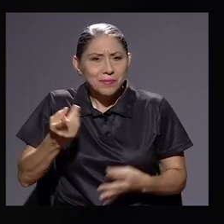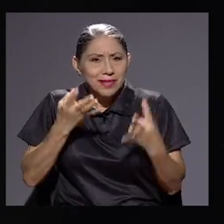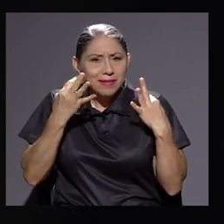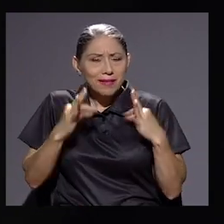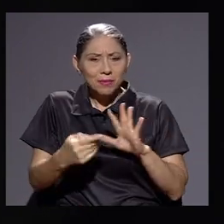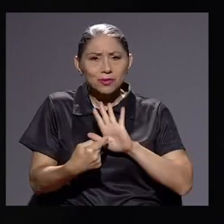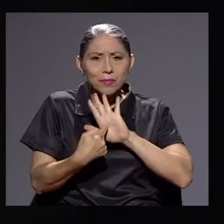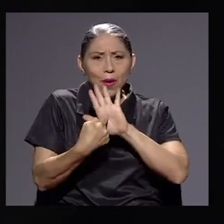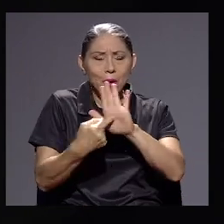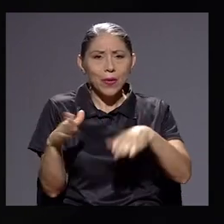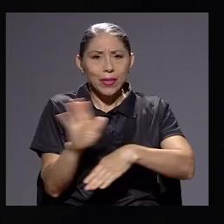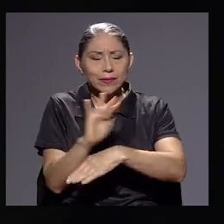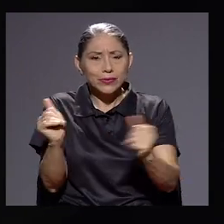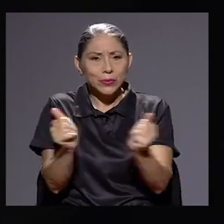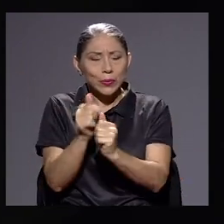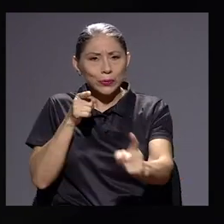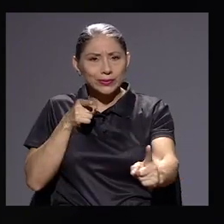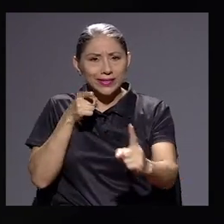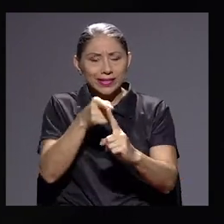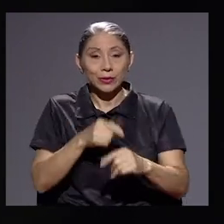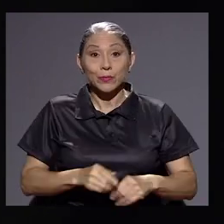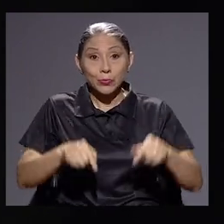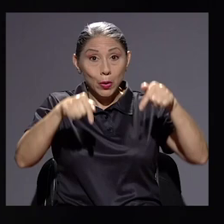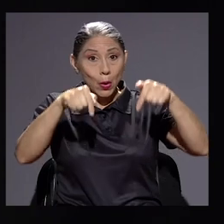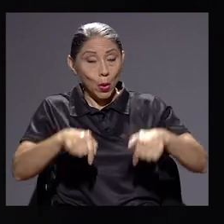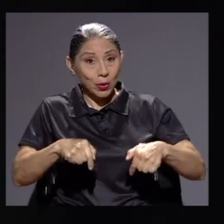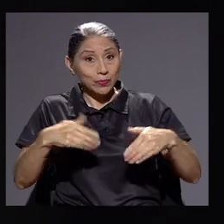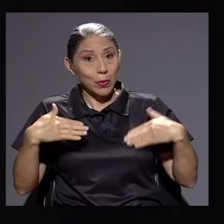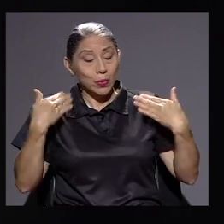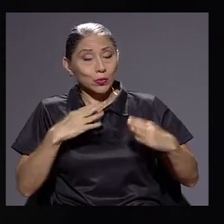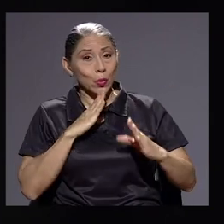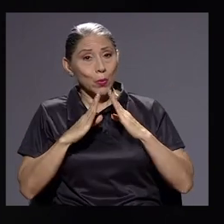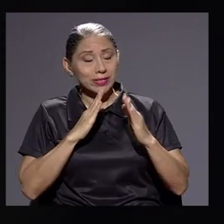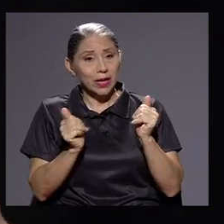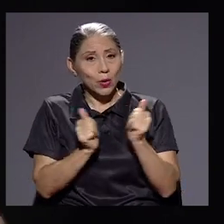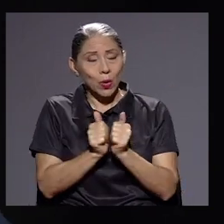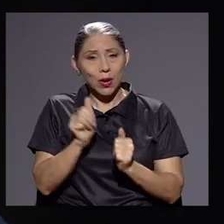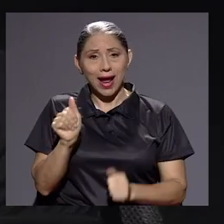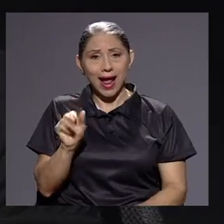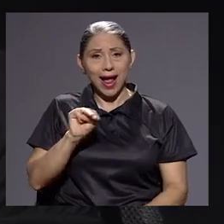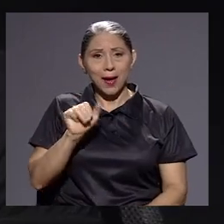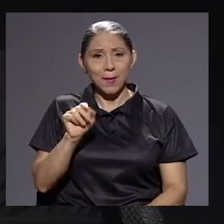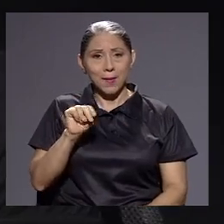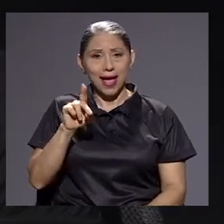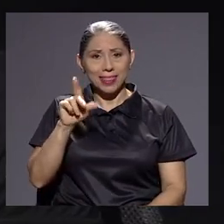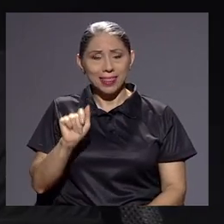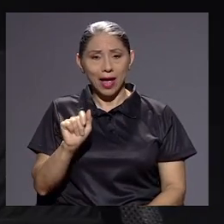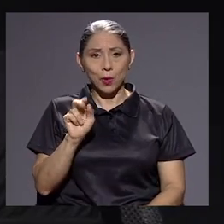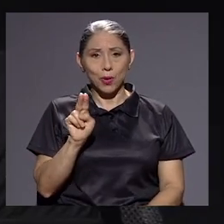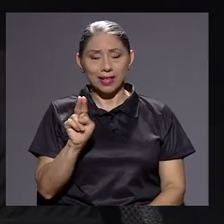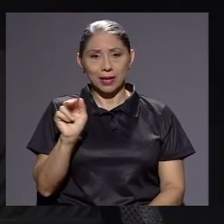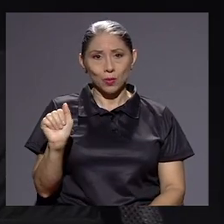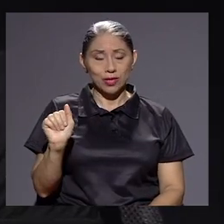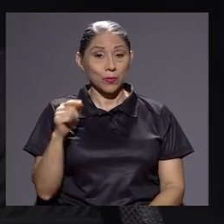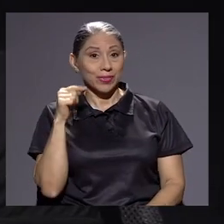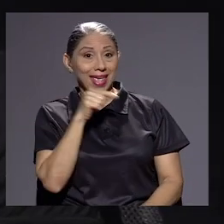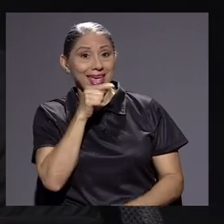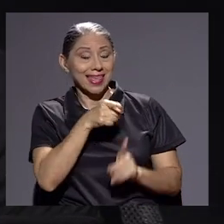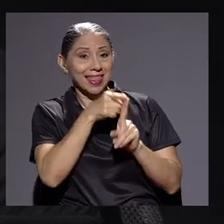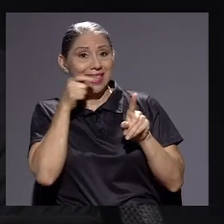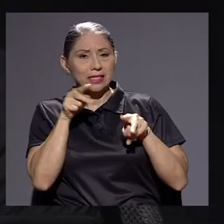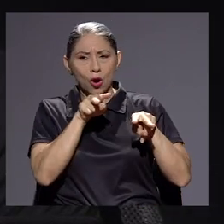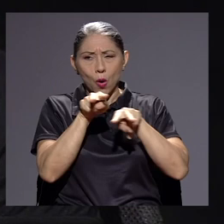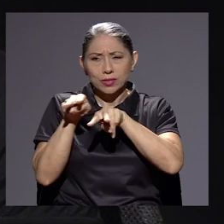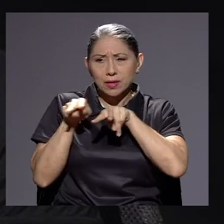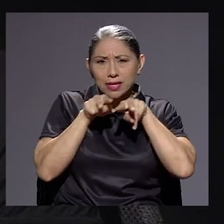presentarle a ustedes una televisión con sentido. El día de hoy tengo el gusto de conversar con don Amanda Ugal de Arguello. Ella es del